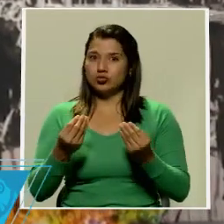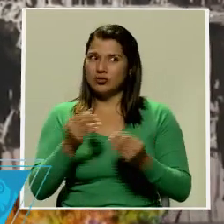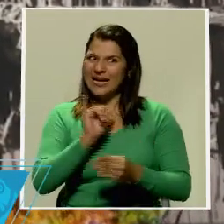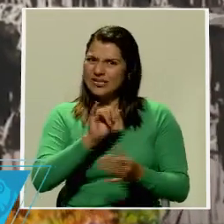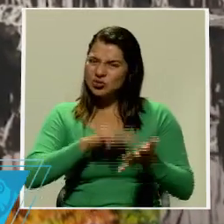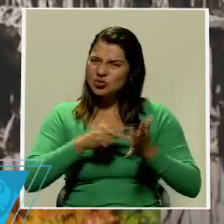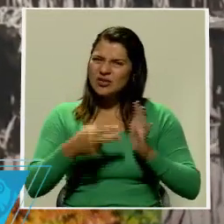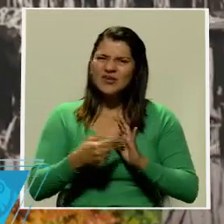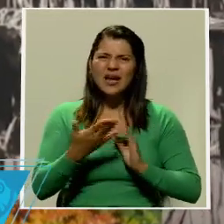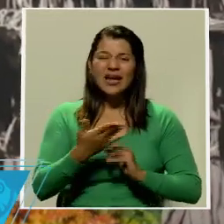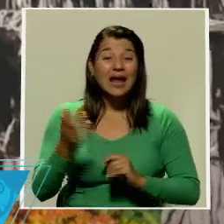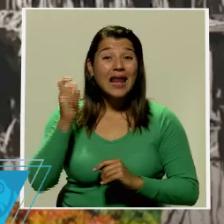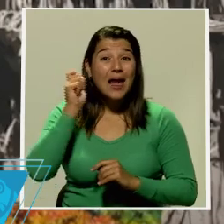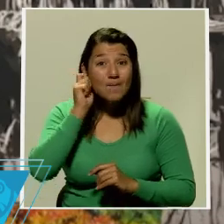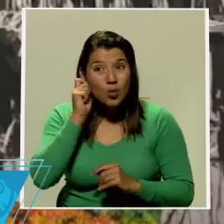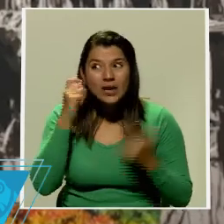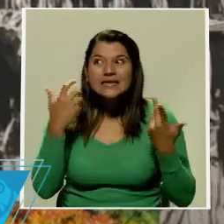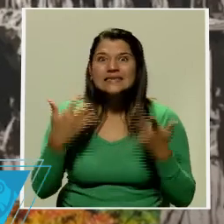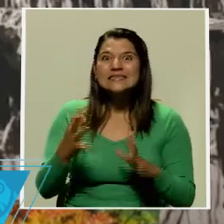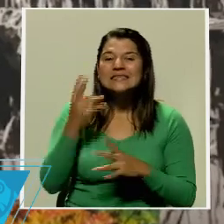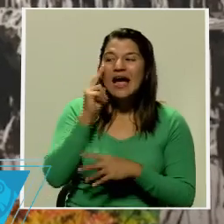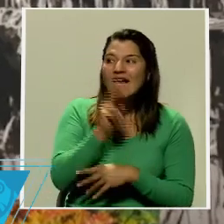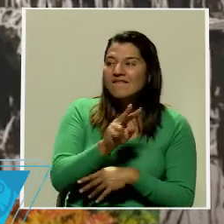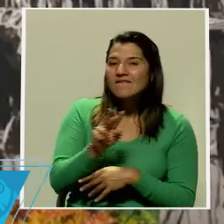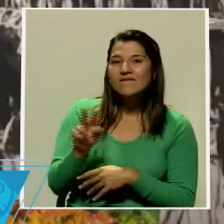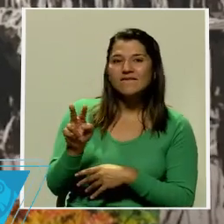las mujeres están viendo